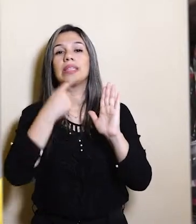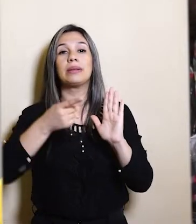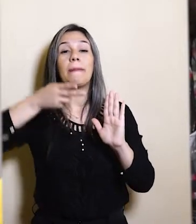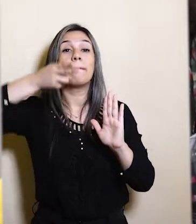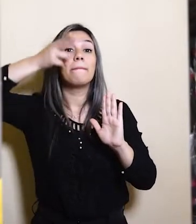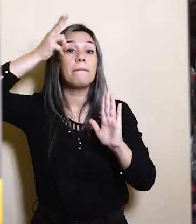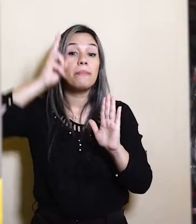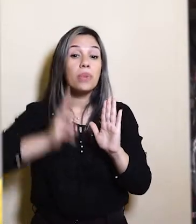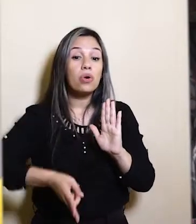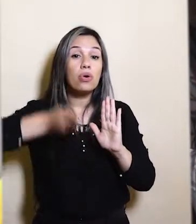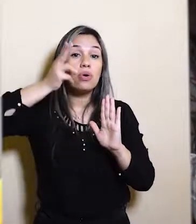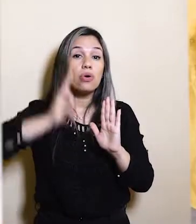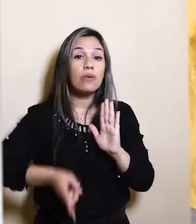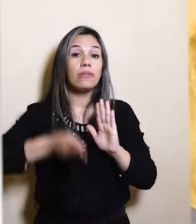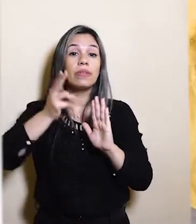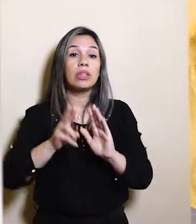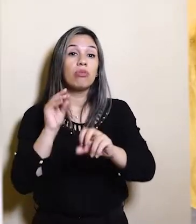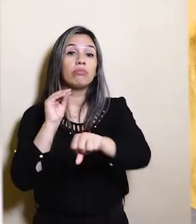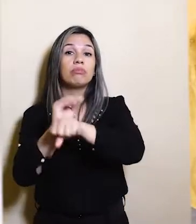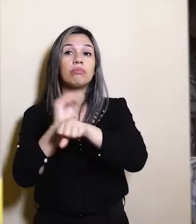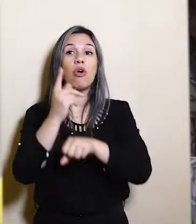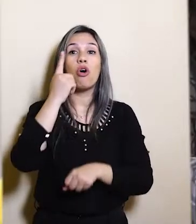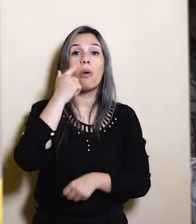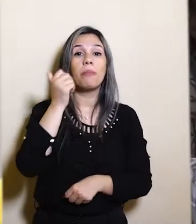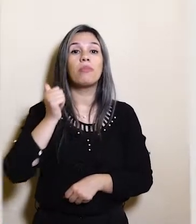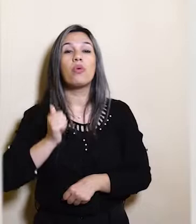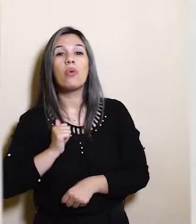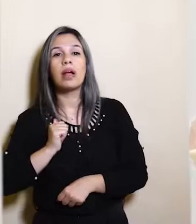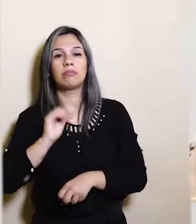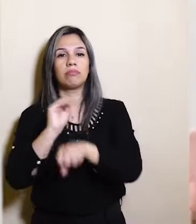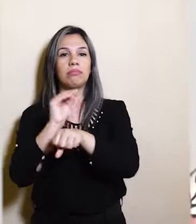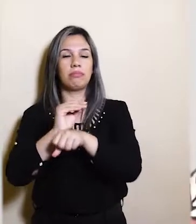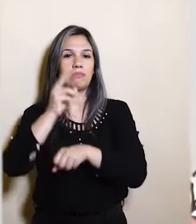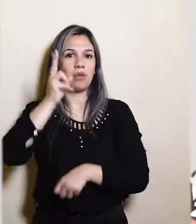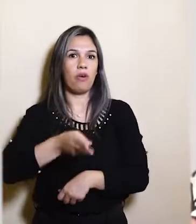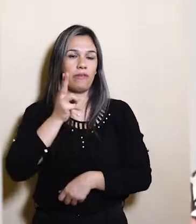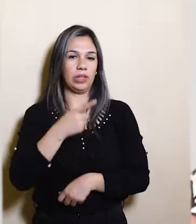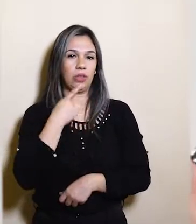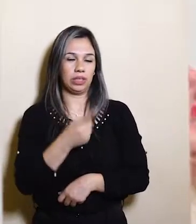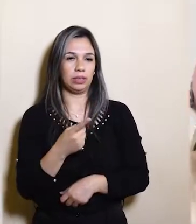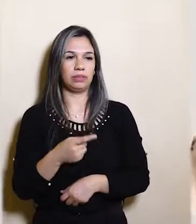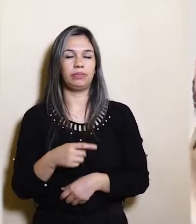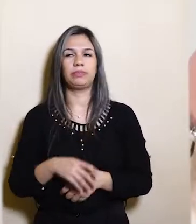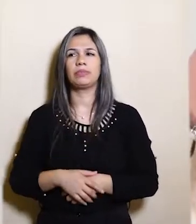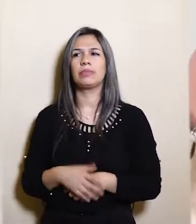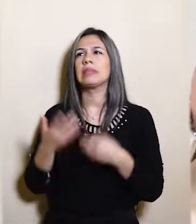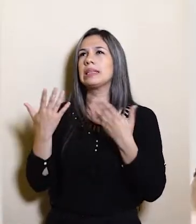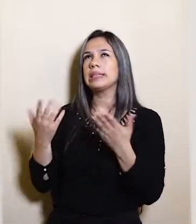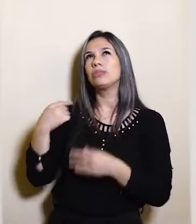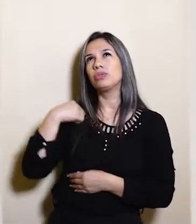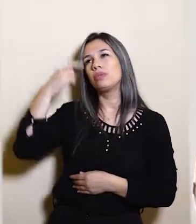prohíbe que esta educación tenga una perspectiva de género. ¿Qué es? A ver, yo creo que a veces, Erika, falta